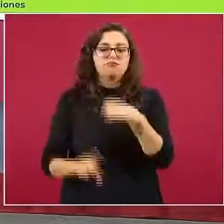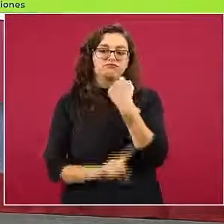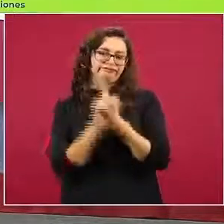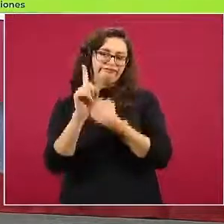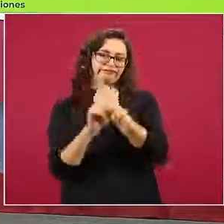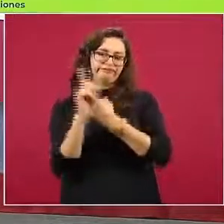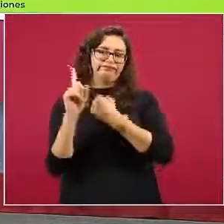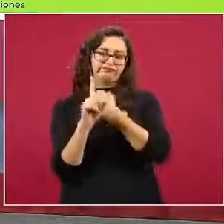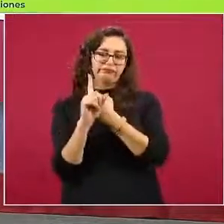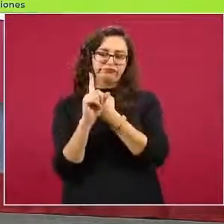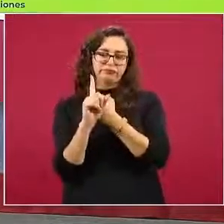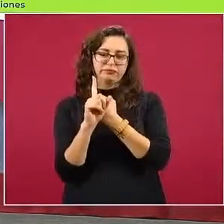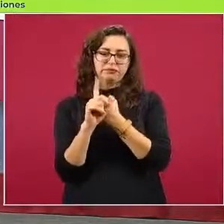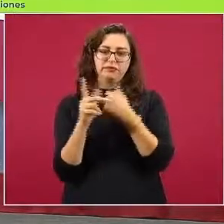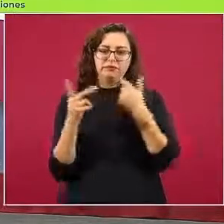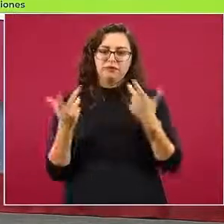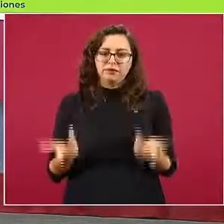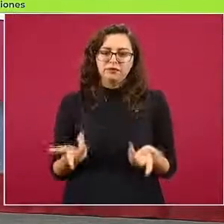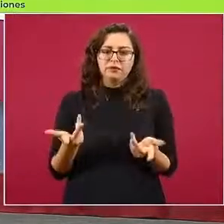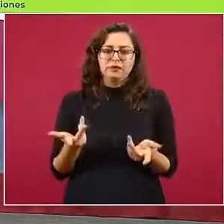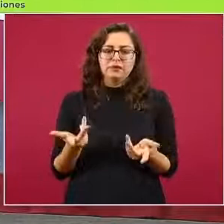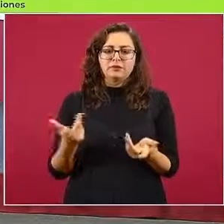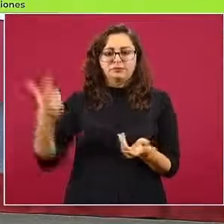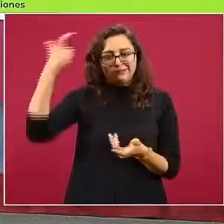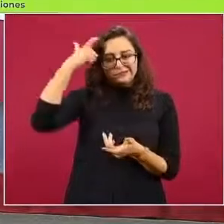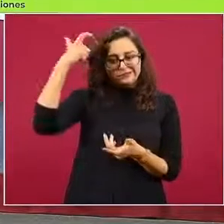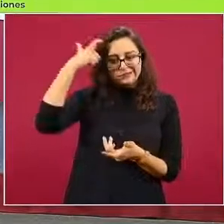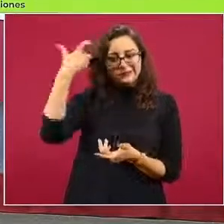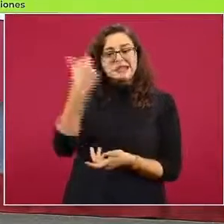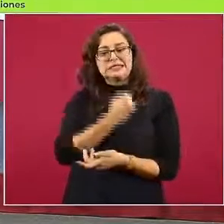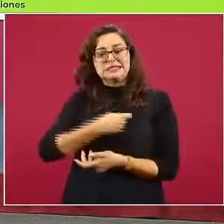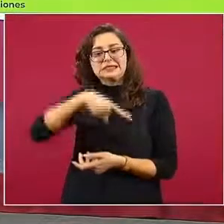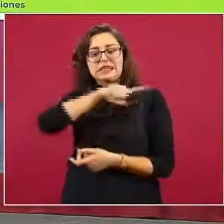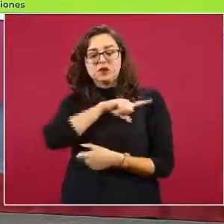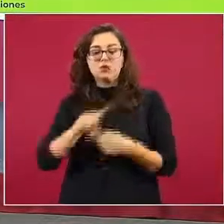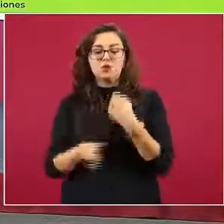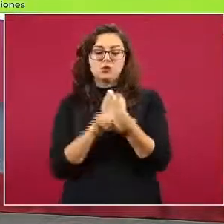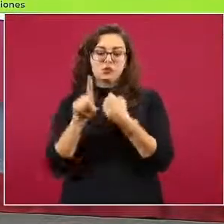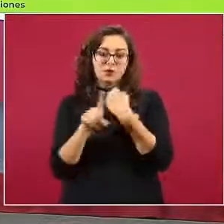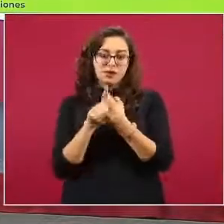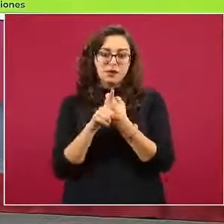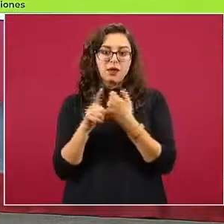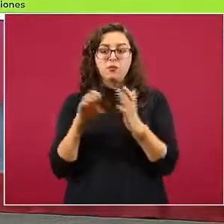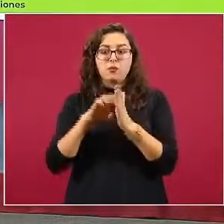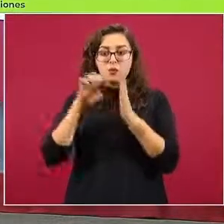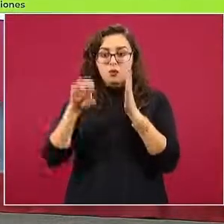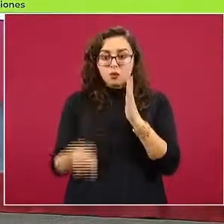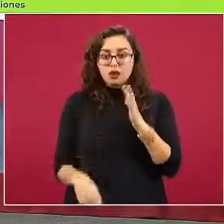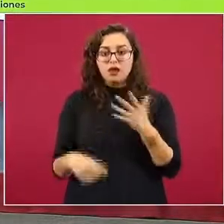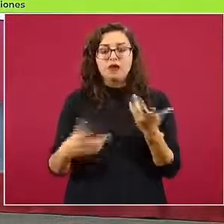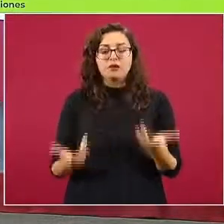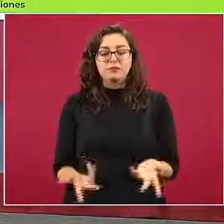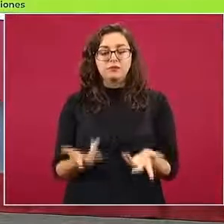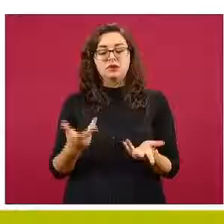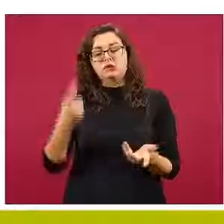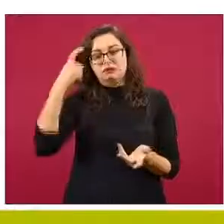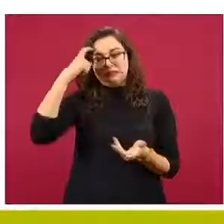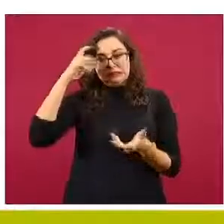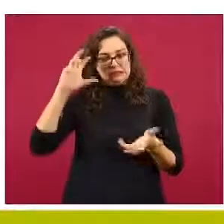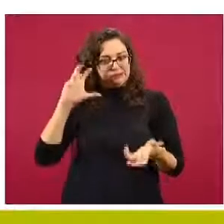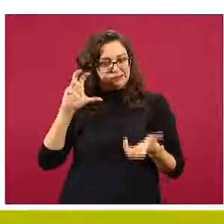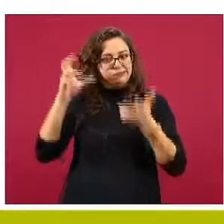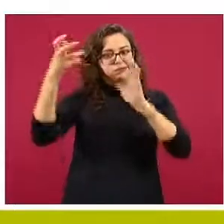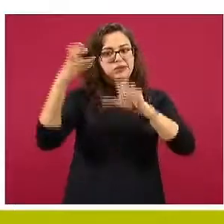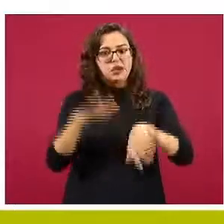sociedad. Cuando hablamos ya de un problema de salud mental y de un problema de salud pública, como son los trastornos por dependencia a sustancias, desde